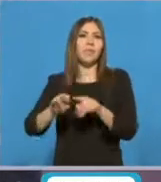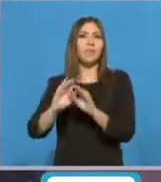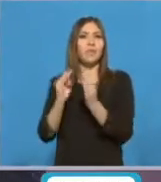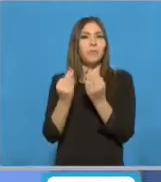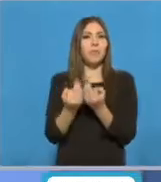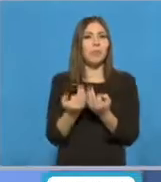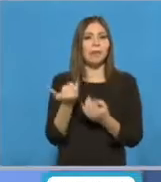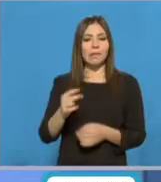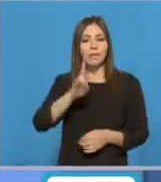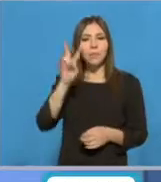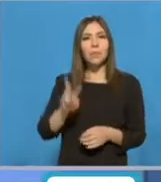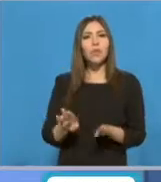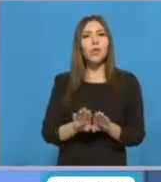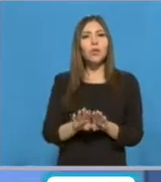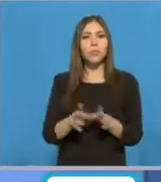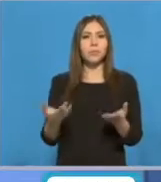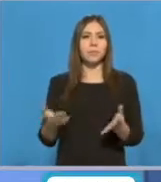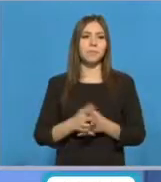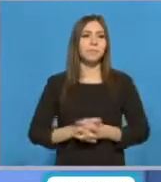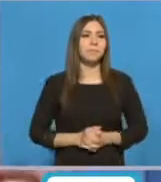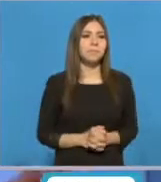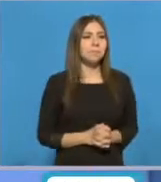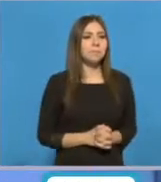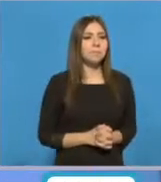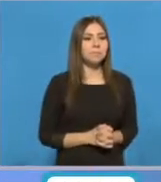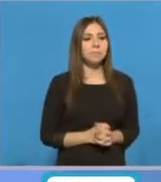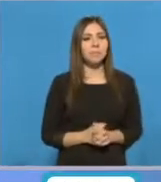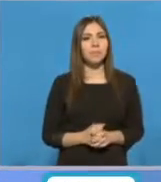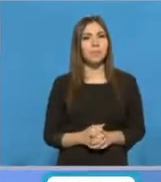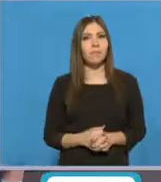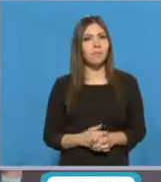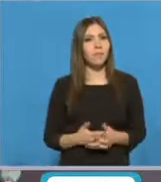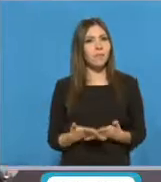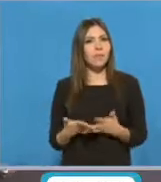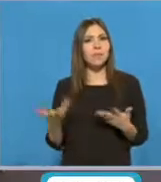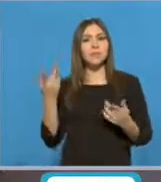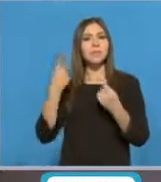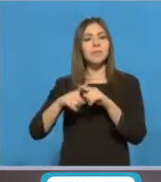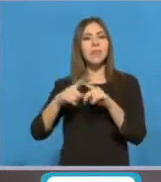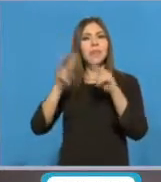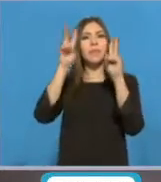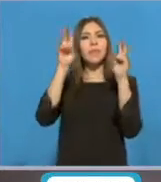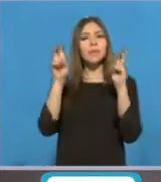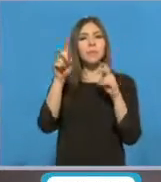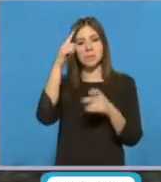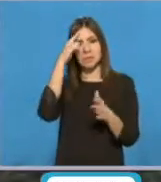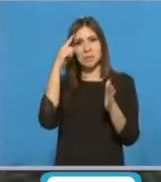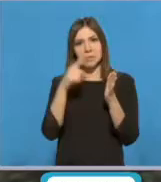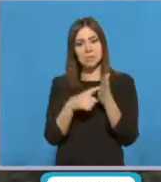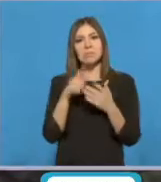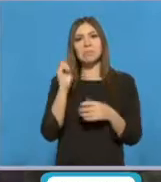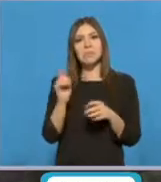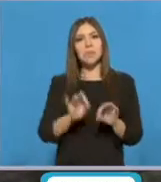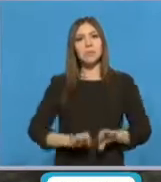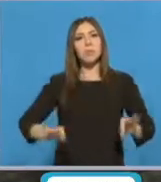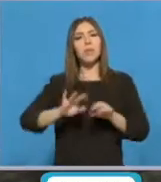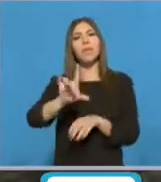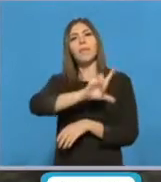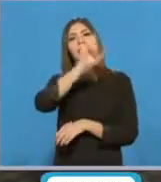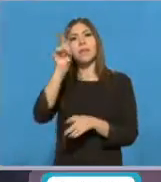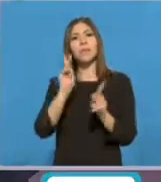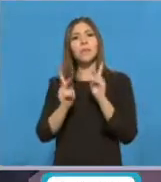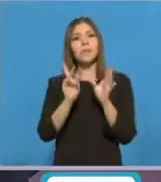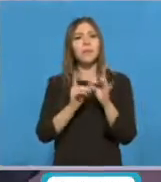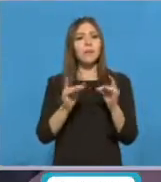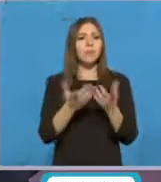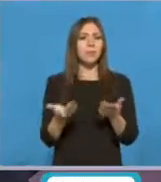tamaño real. Claro. ¿No? Exactamente. O sea, son temas que creo que vale mucho la pena que luego los platiquemos, porque ahorita ya, ay, por